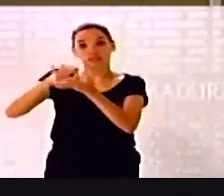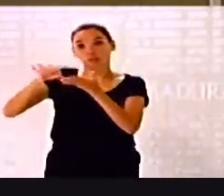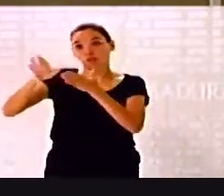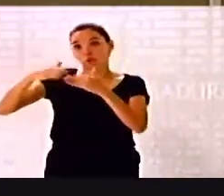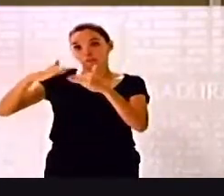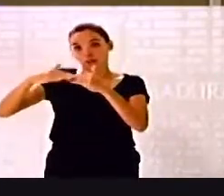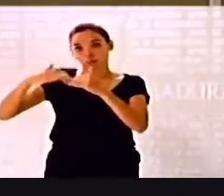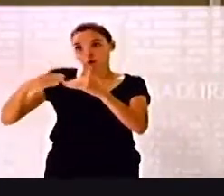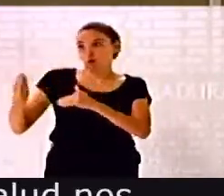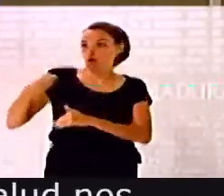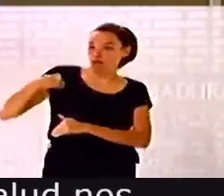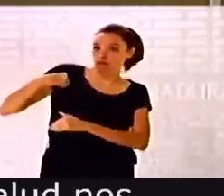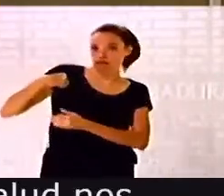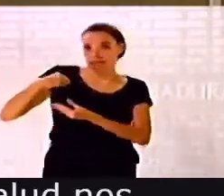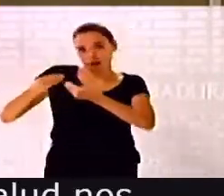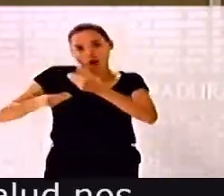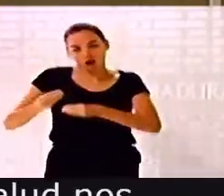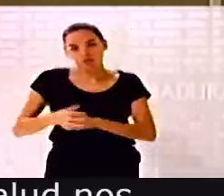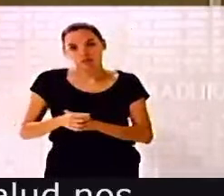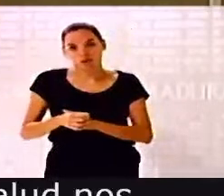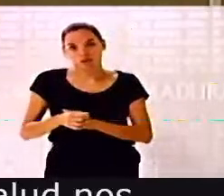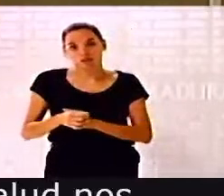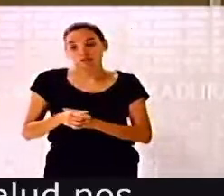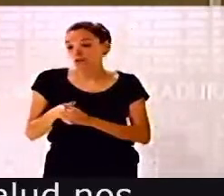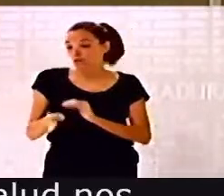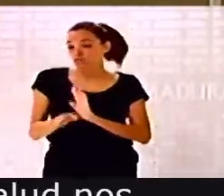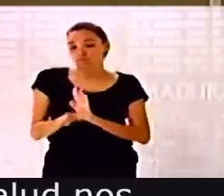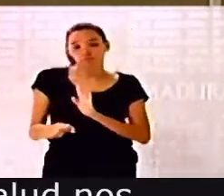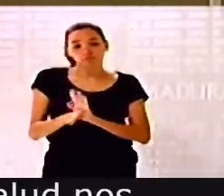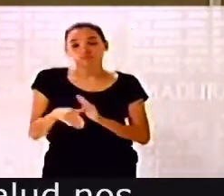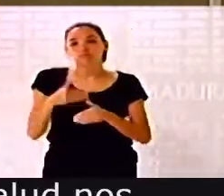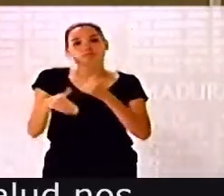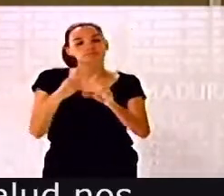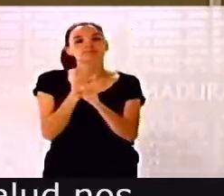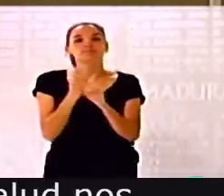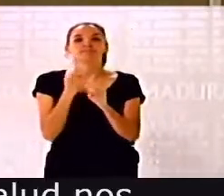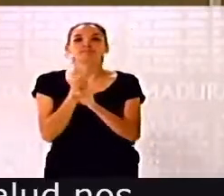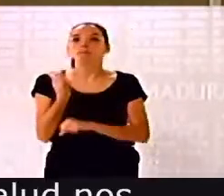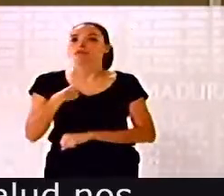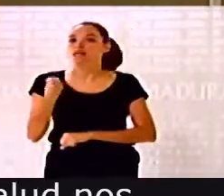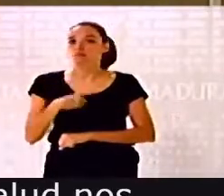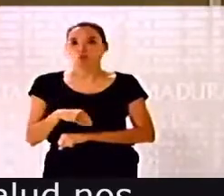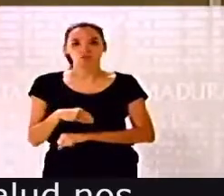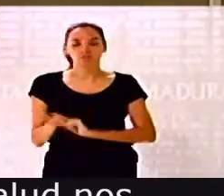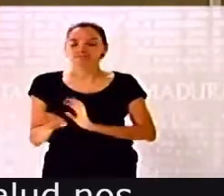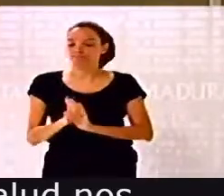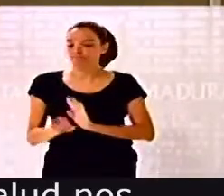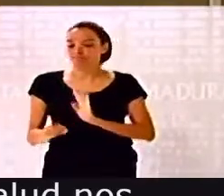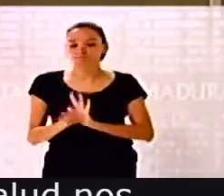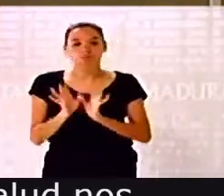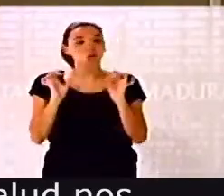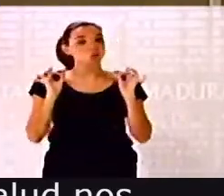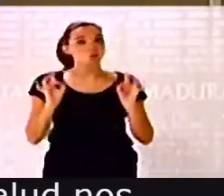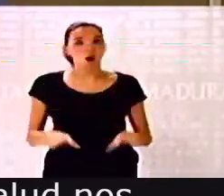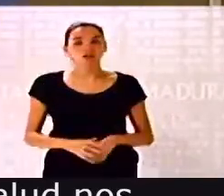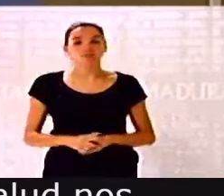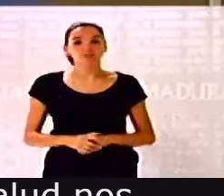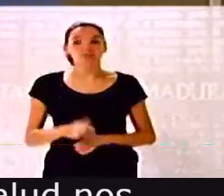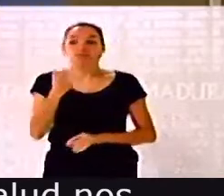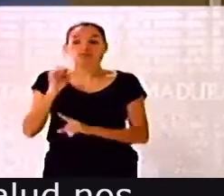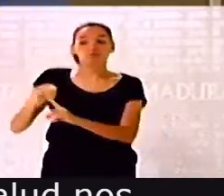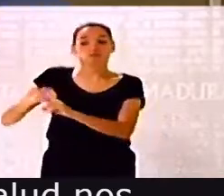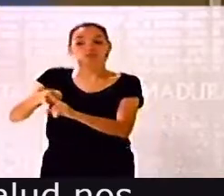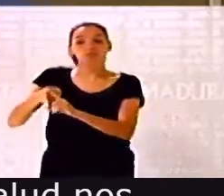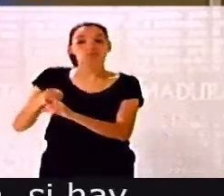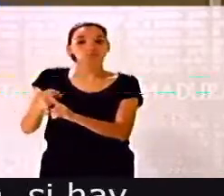mínimos y en esa línea es en la que vamos. En esa línea es en la que vamos a seguir. Si hay presiones, pues no lo sé.